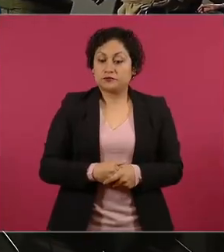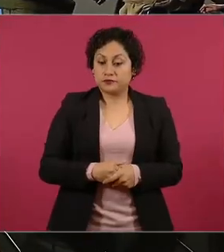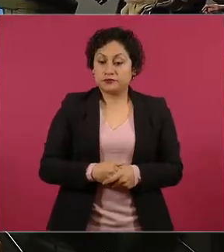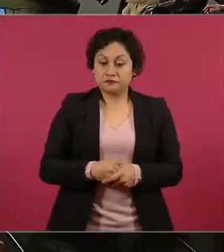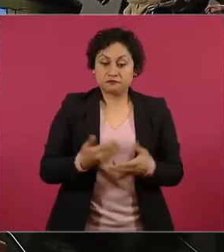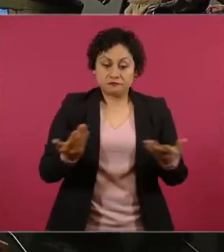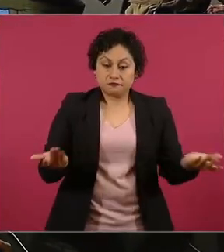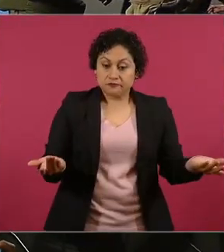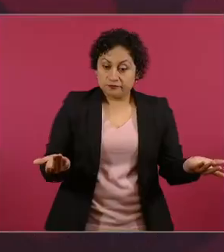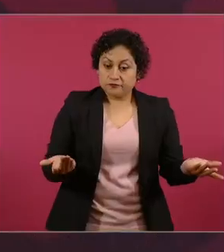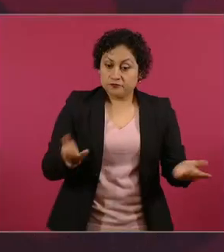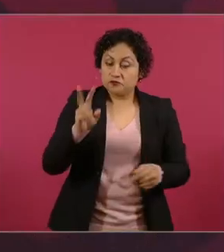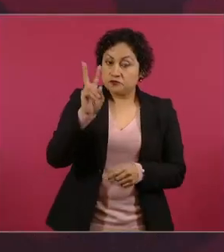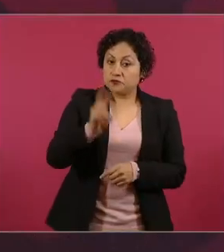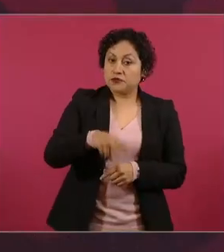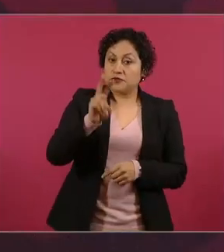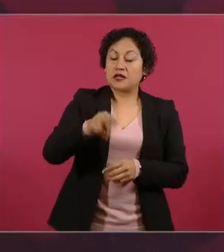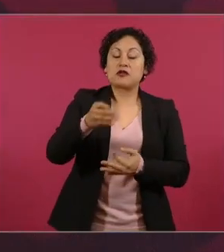fue hackeo, presidente.